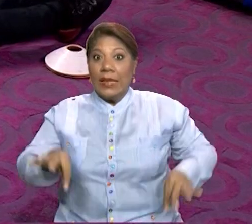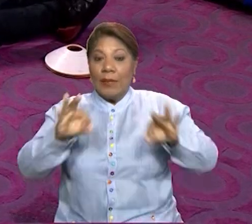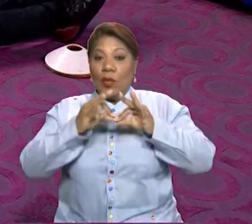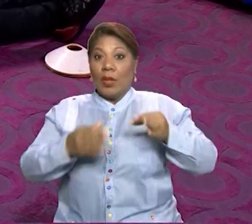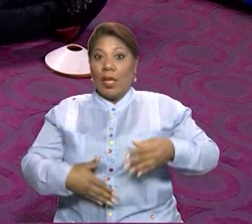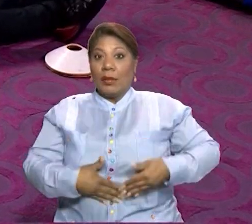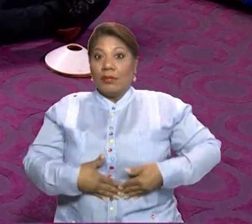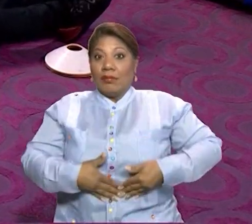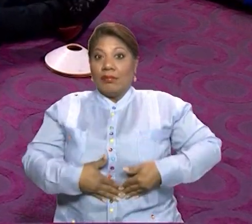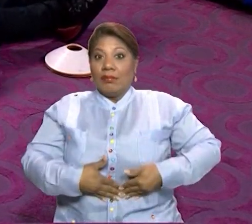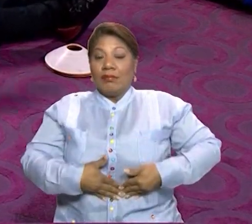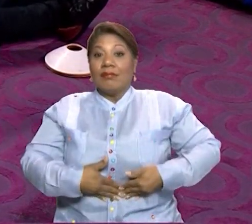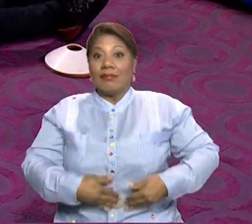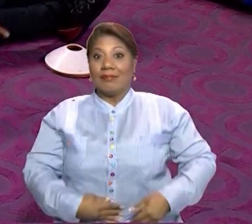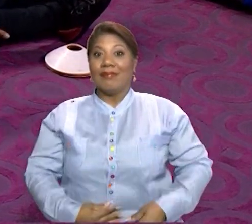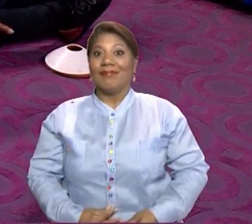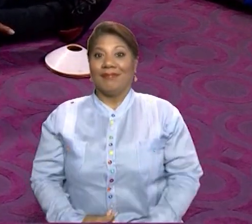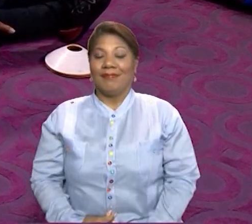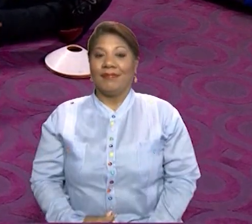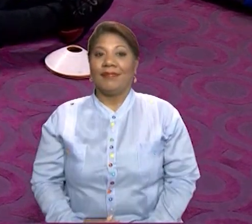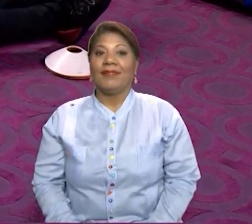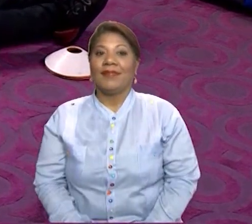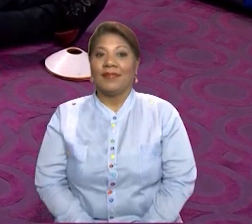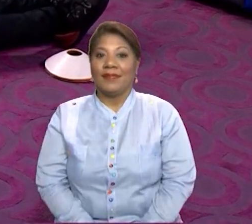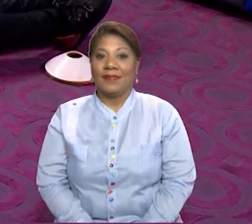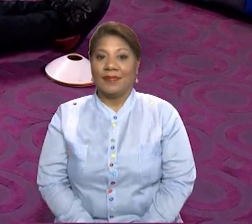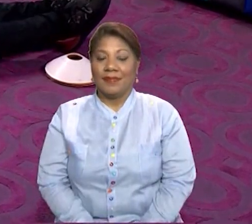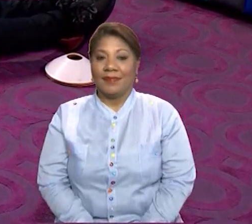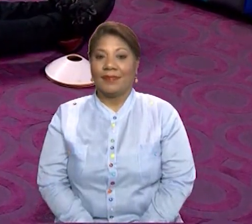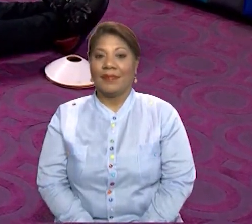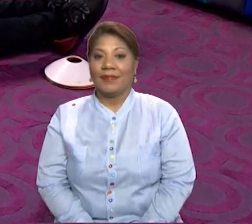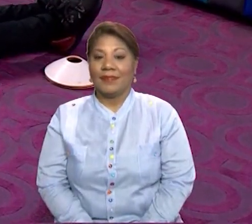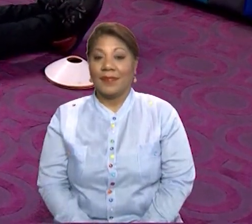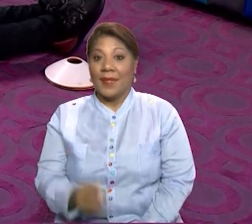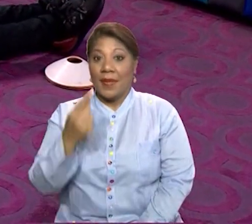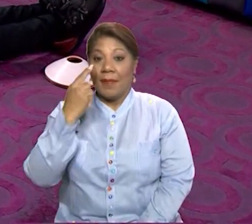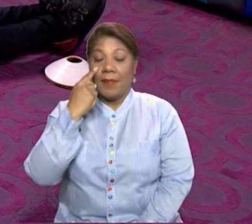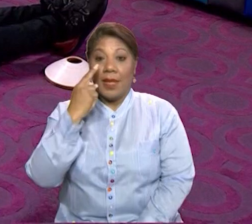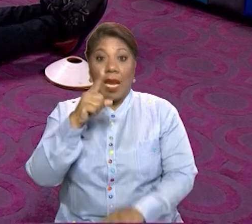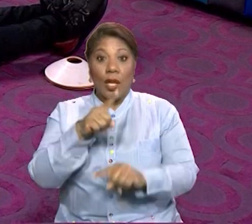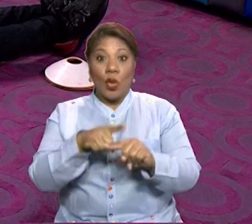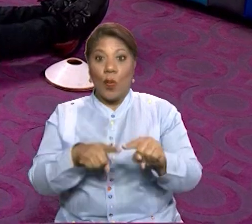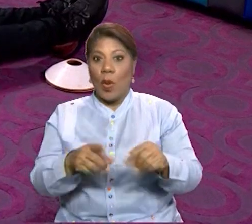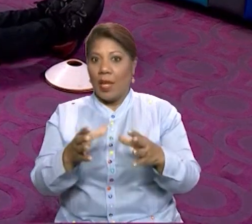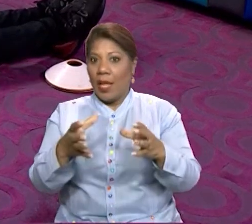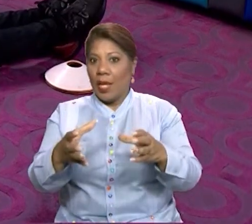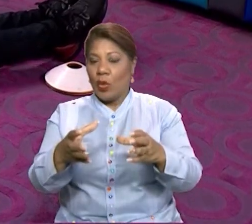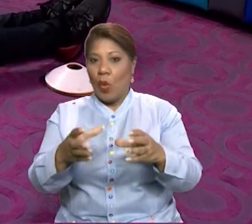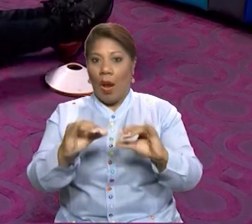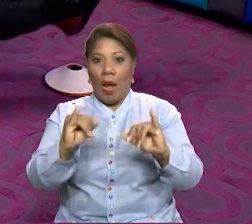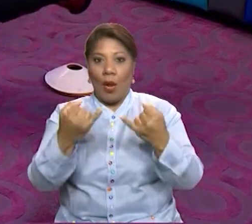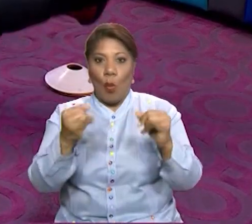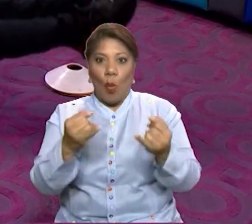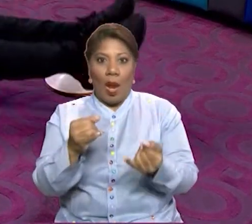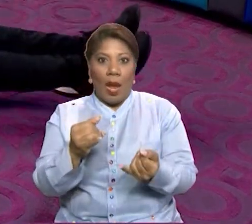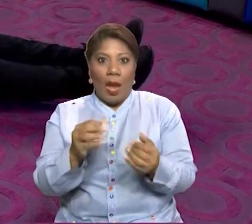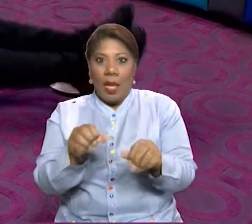Sin tocar el piso, vamos a pasar el pie que llegue del otro lado y sin tocar el implemento. Salimos aquí, ya.